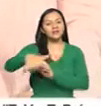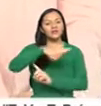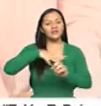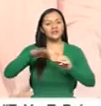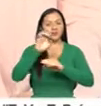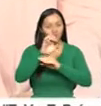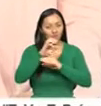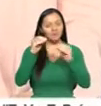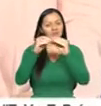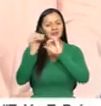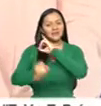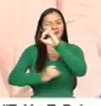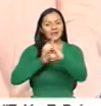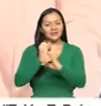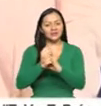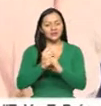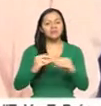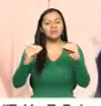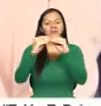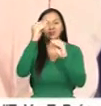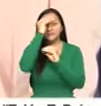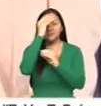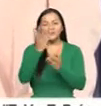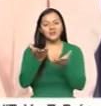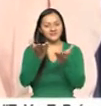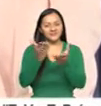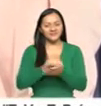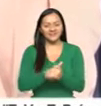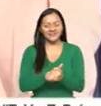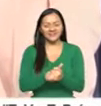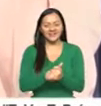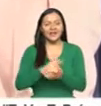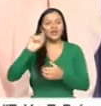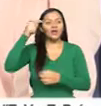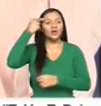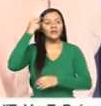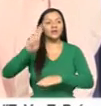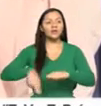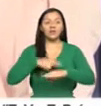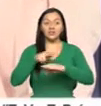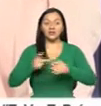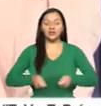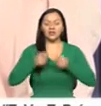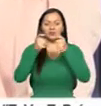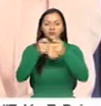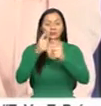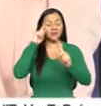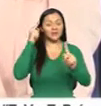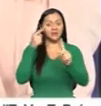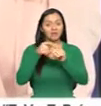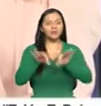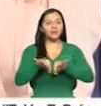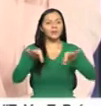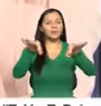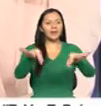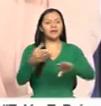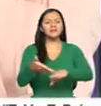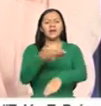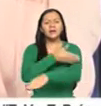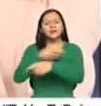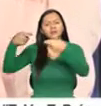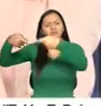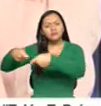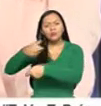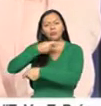e internacional. Esta es la información. El Gobierno Nacional entregará directamente las becas que se otorgaban a